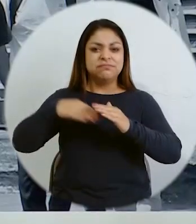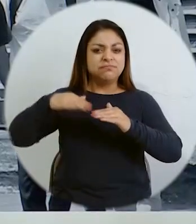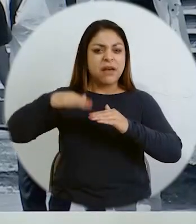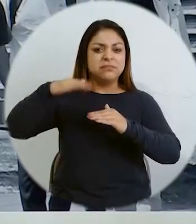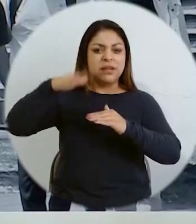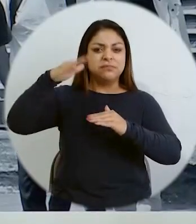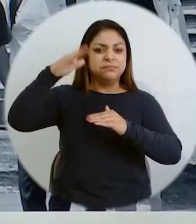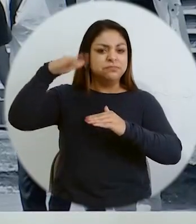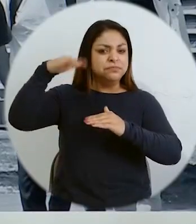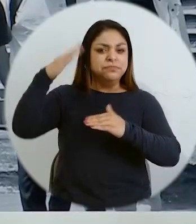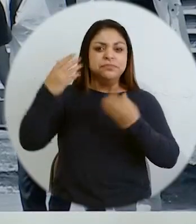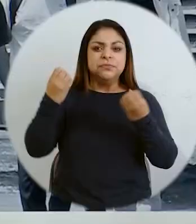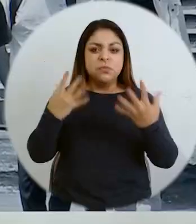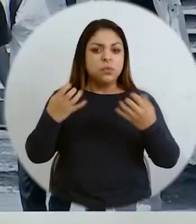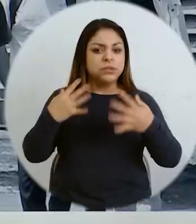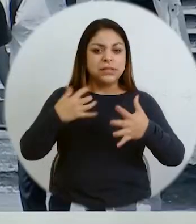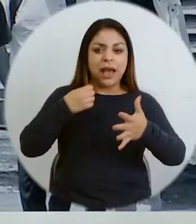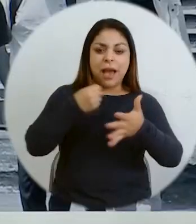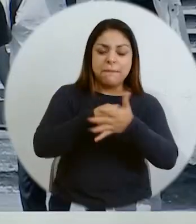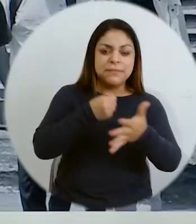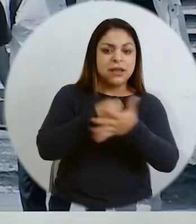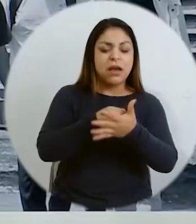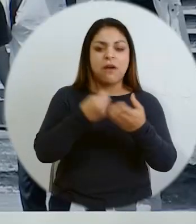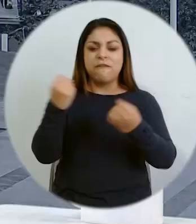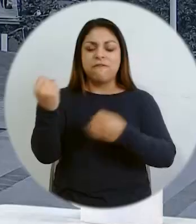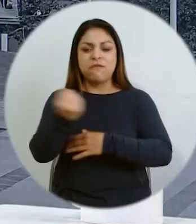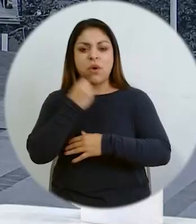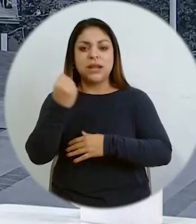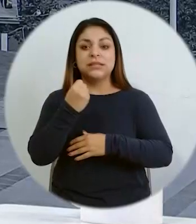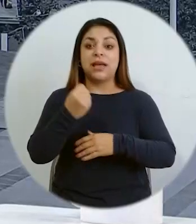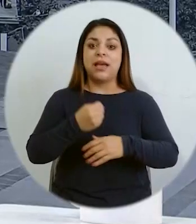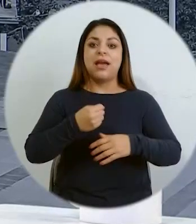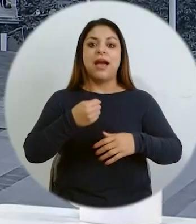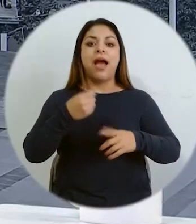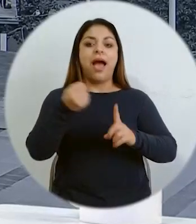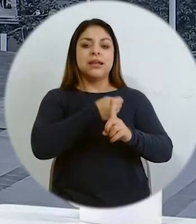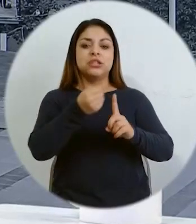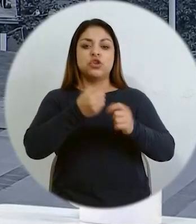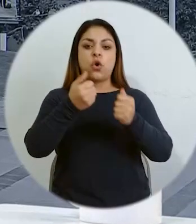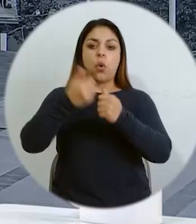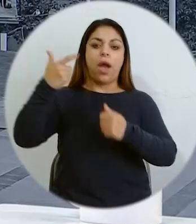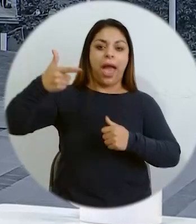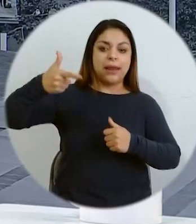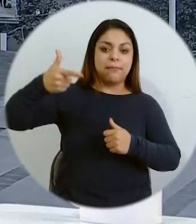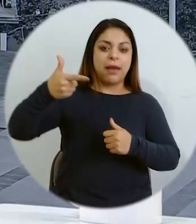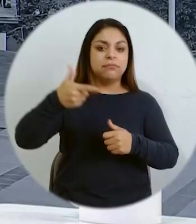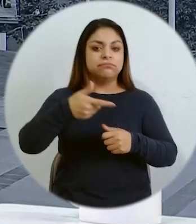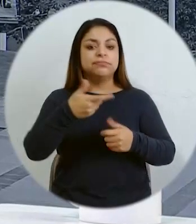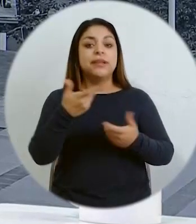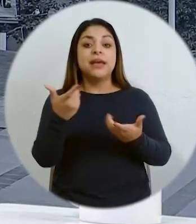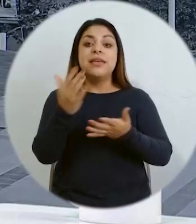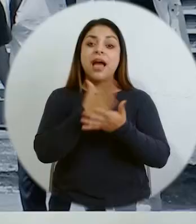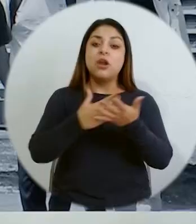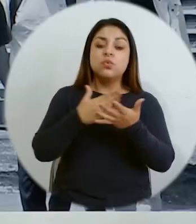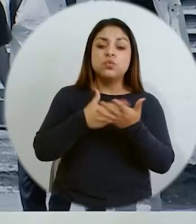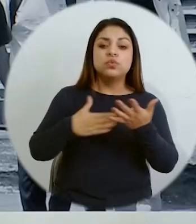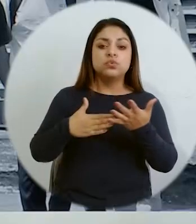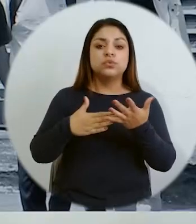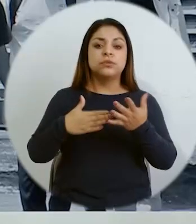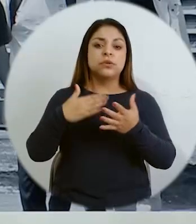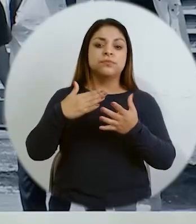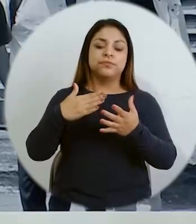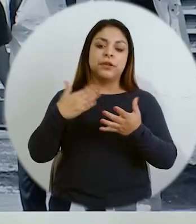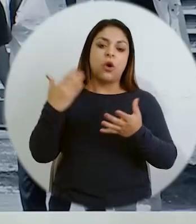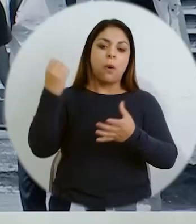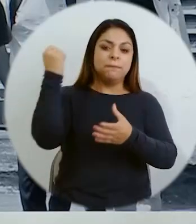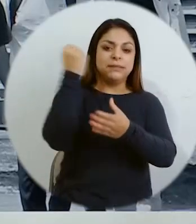de los delitos: lesiones de víctimas, amenazas, agresión con arma y los homicidios, que no